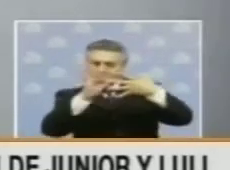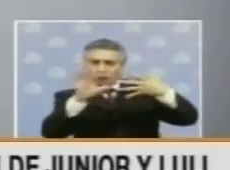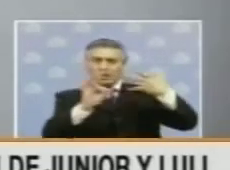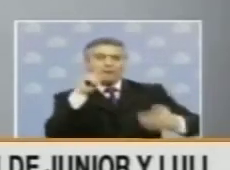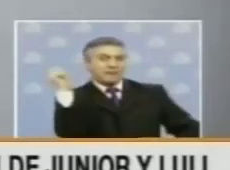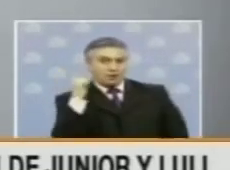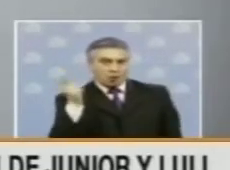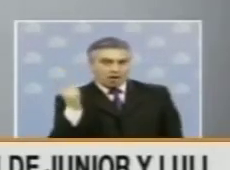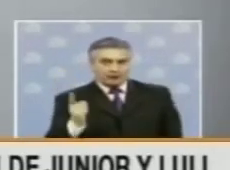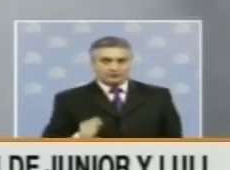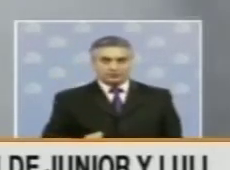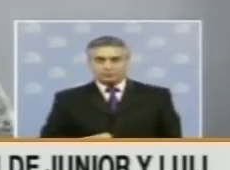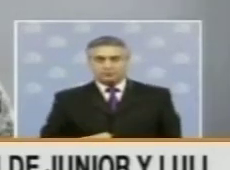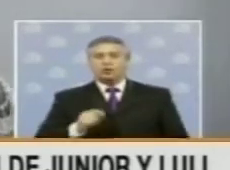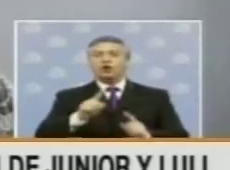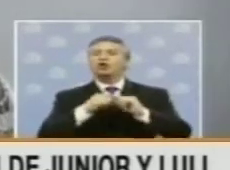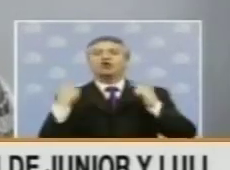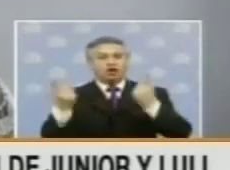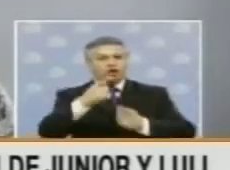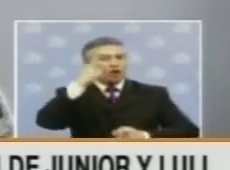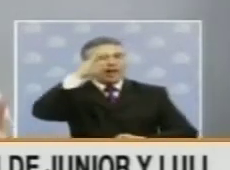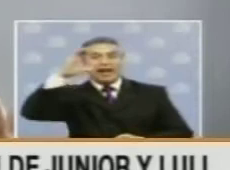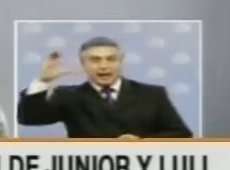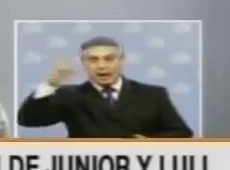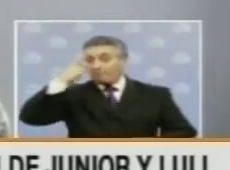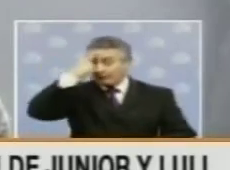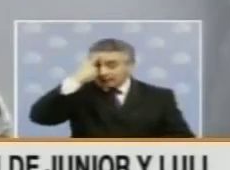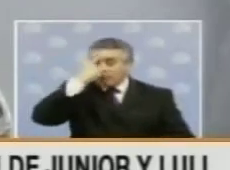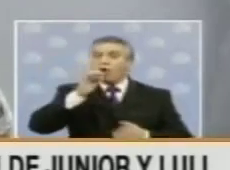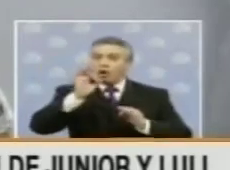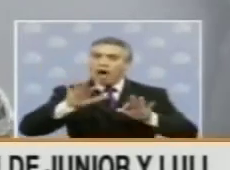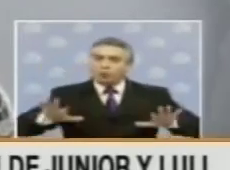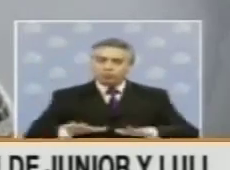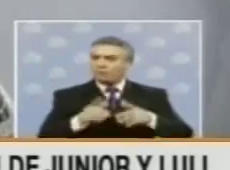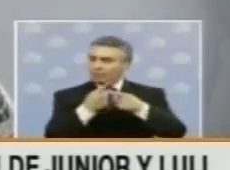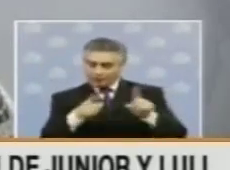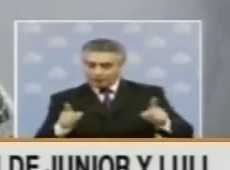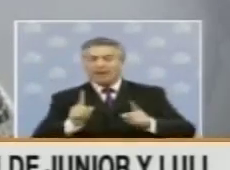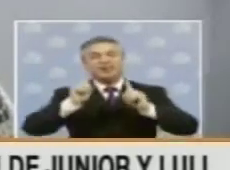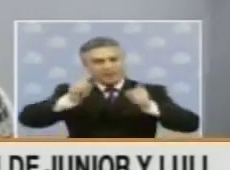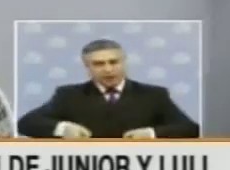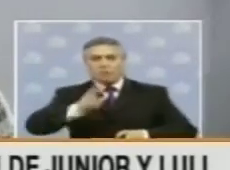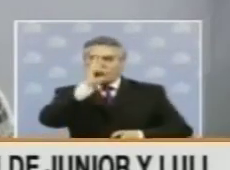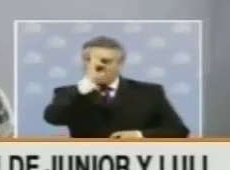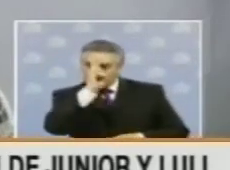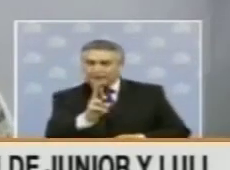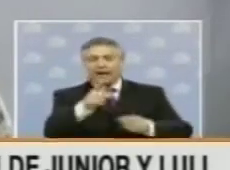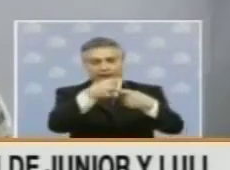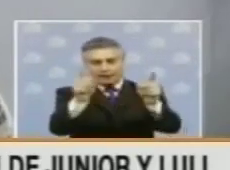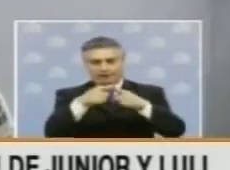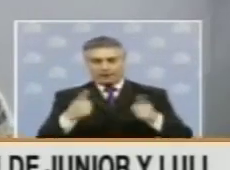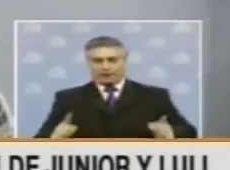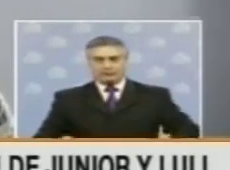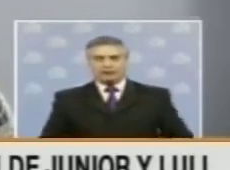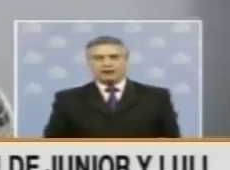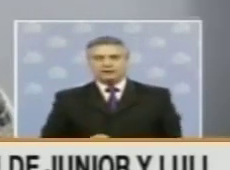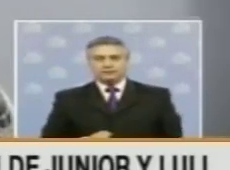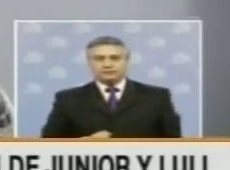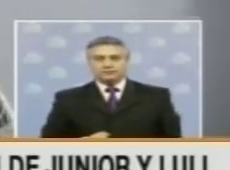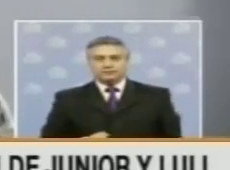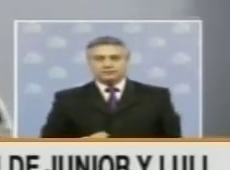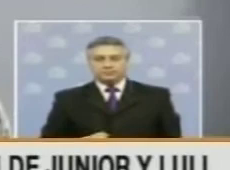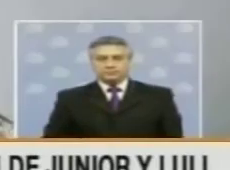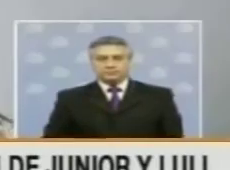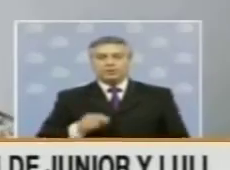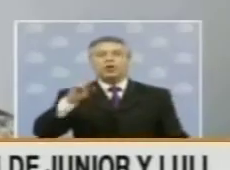esos personajes. Lucran con eso. Exactamente. Entonces, lo que están haciendo finalmente ellos como personajes es precisamente caricaturizar una